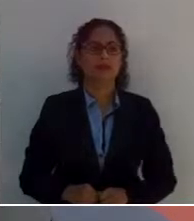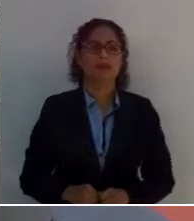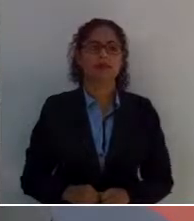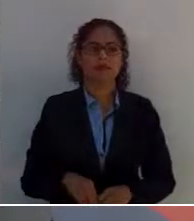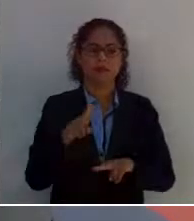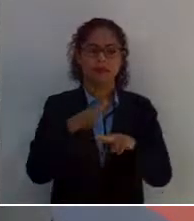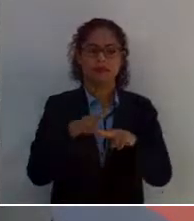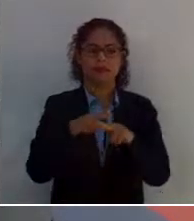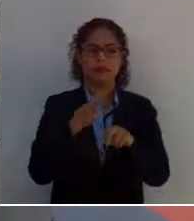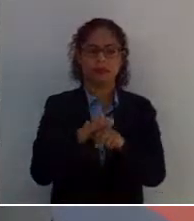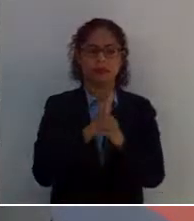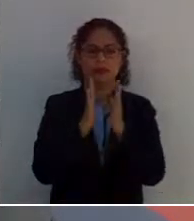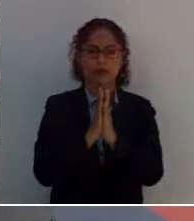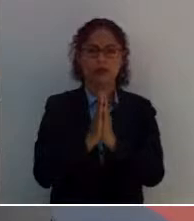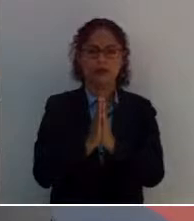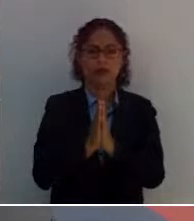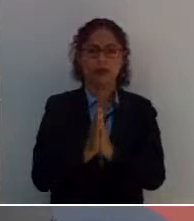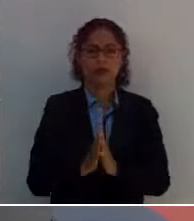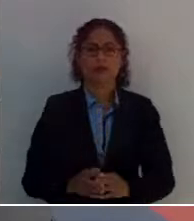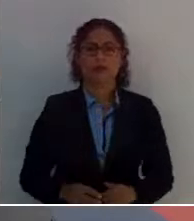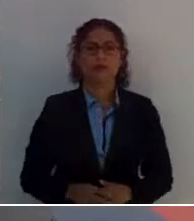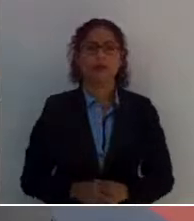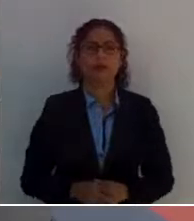Tomen asiento, de favor.